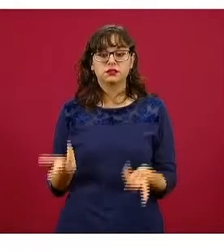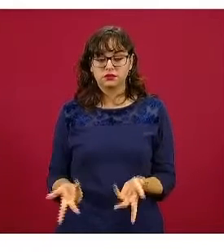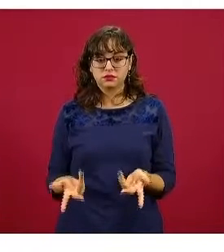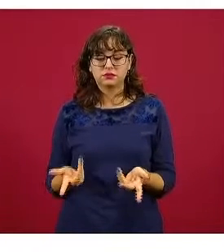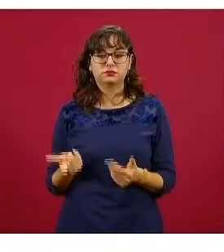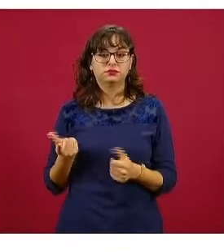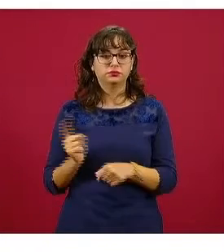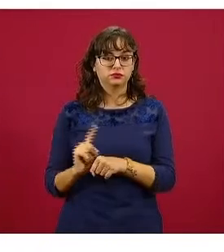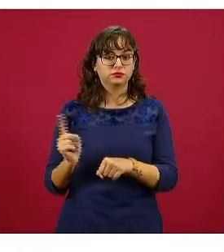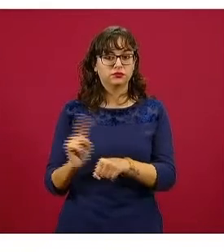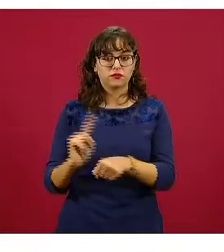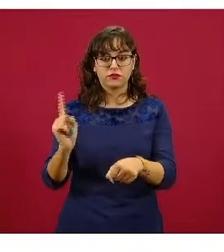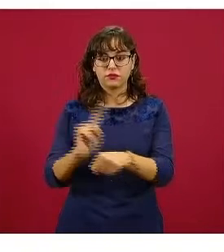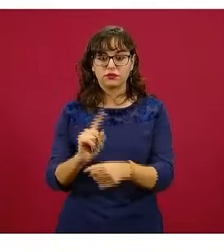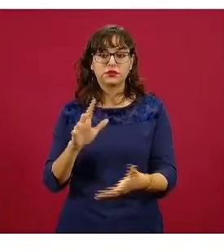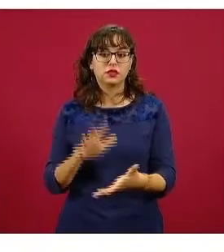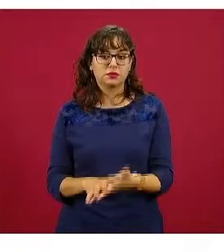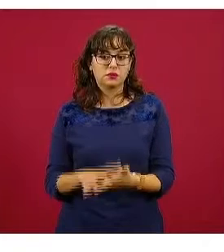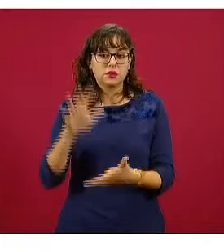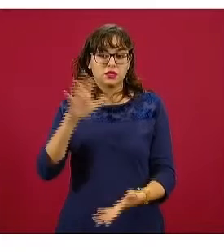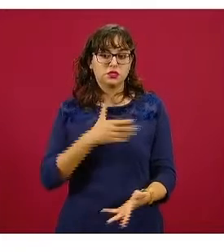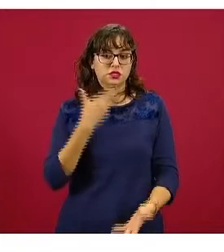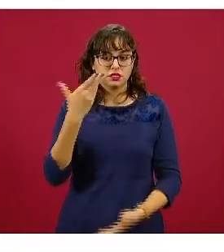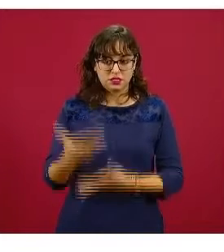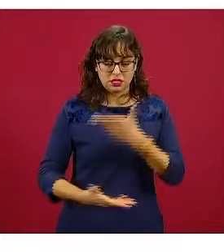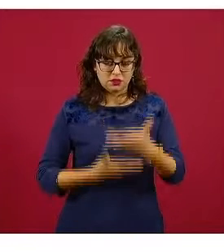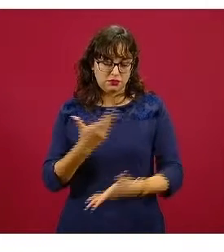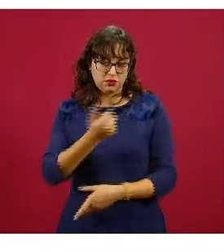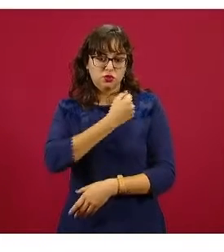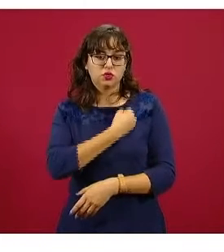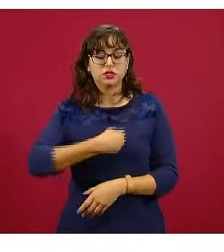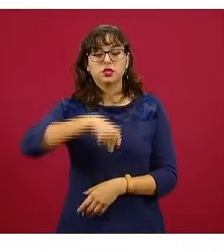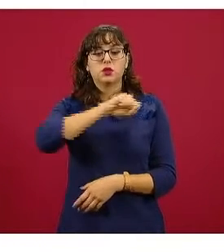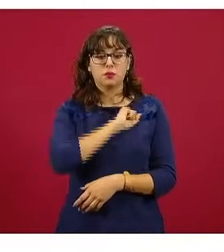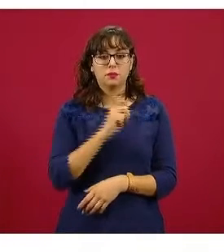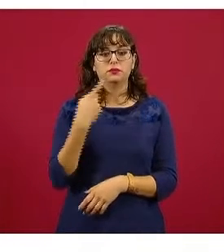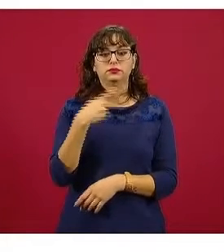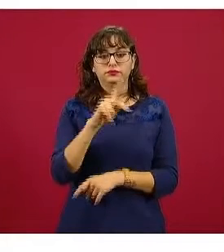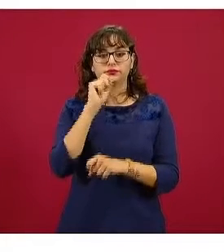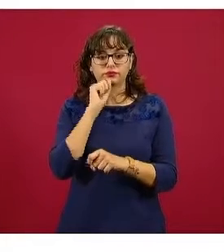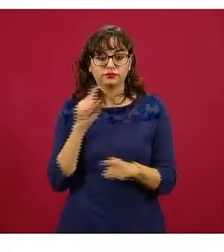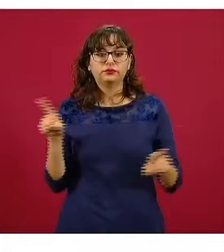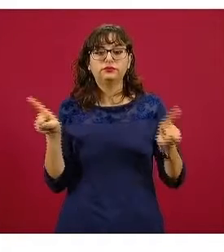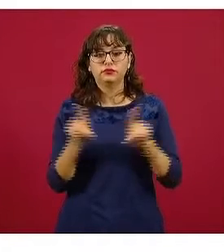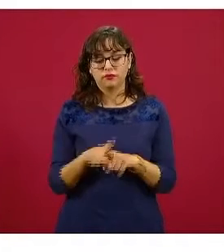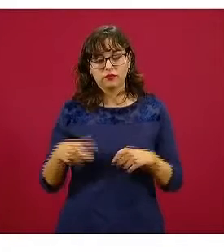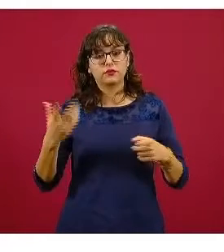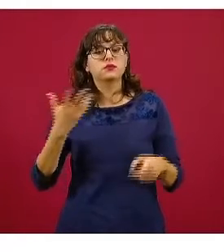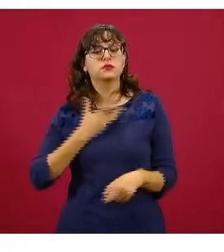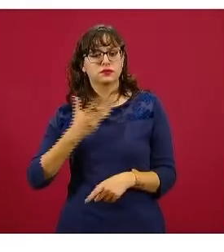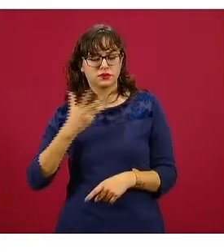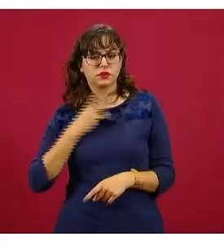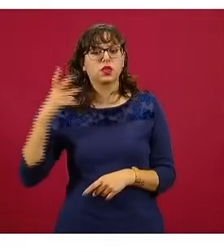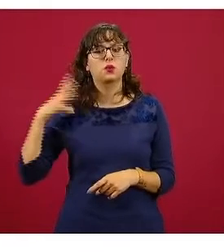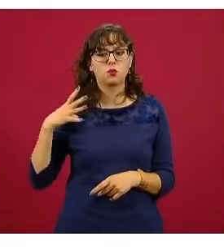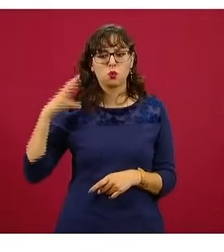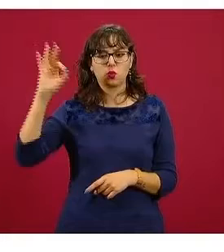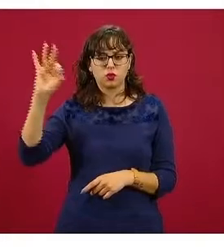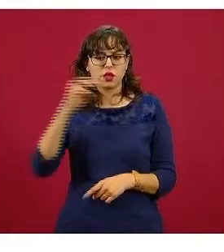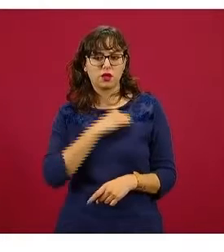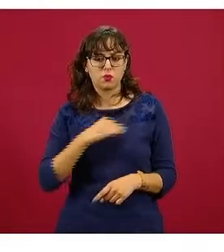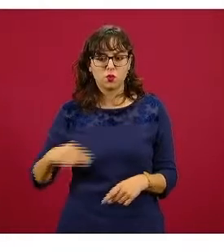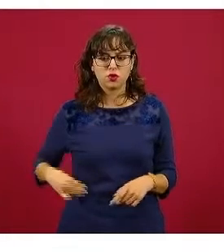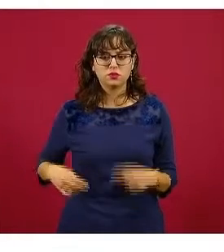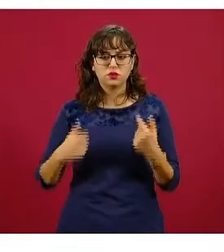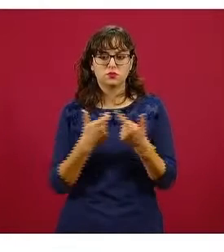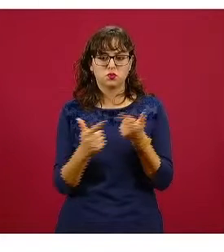gran mayoría son de los servicios estatales de salud, aunque también tenemos mucho voluntariado en los municipios, en